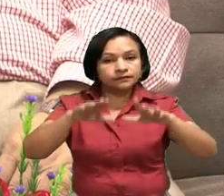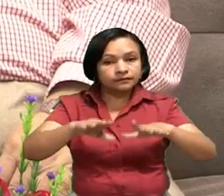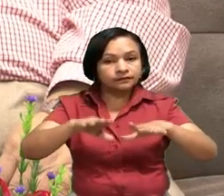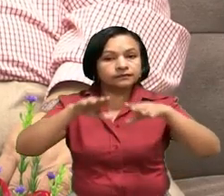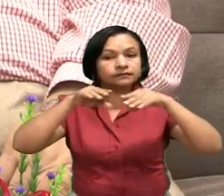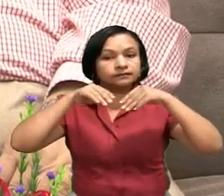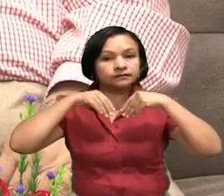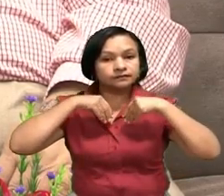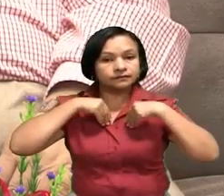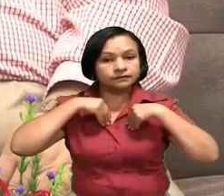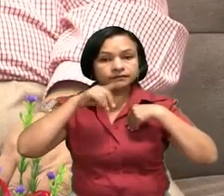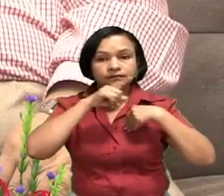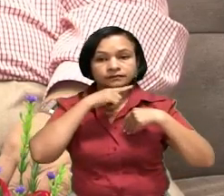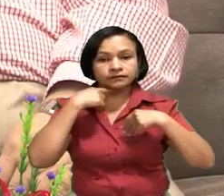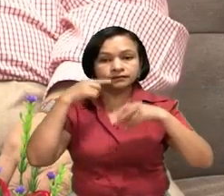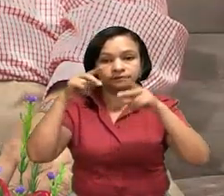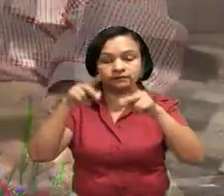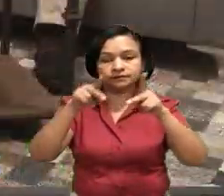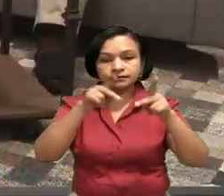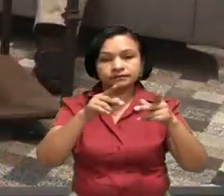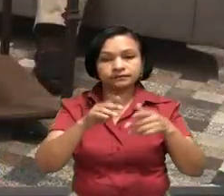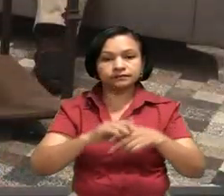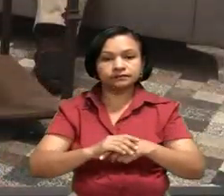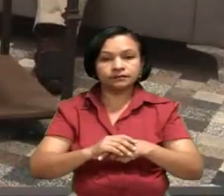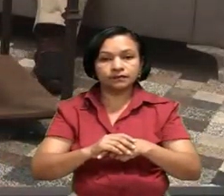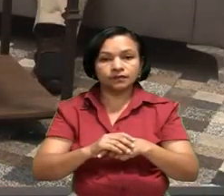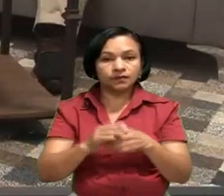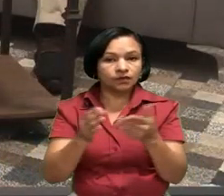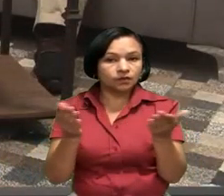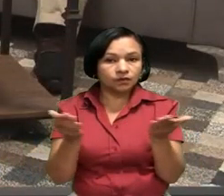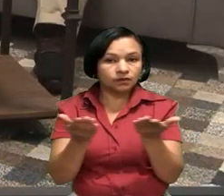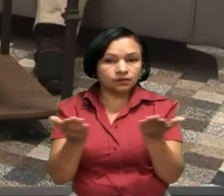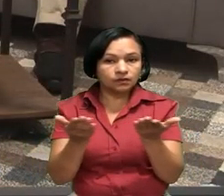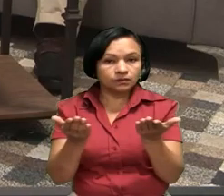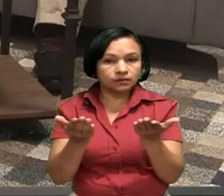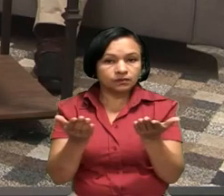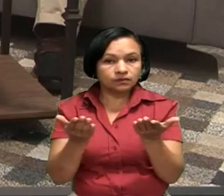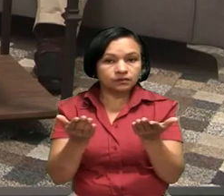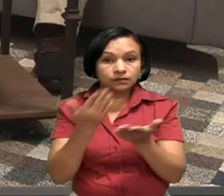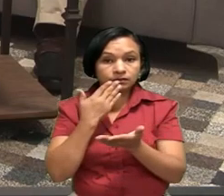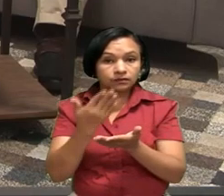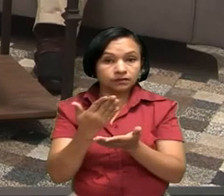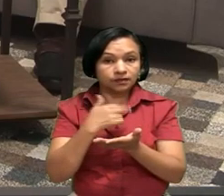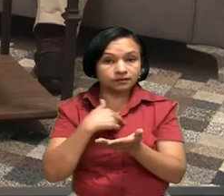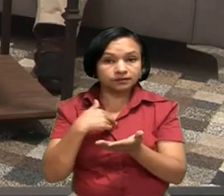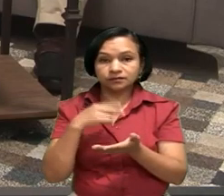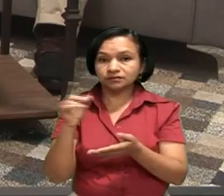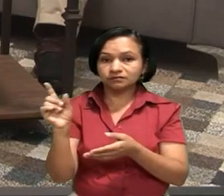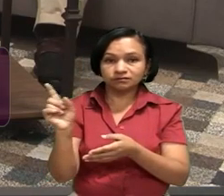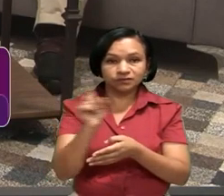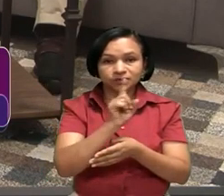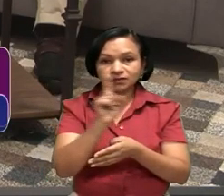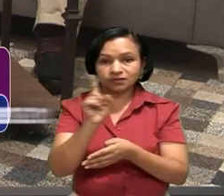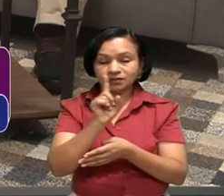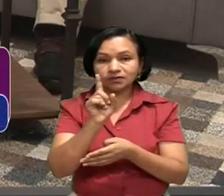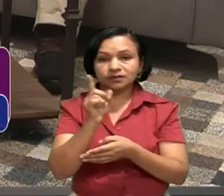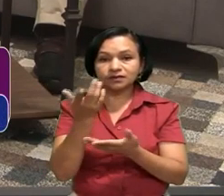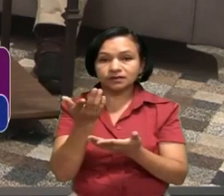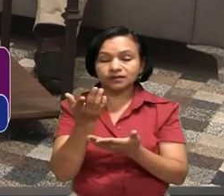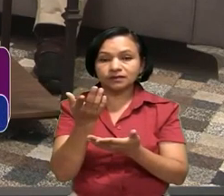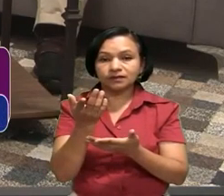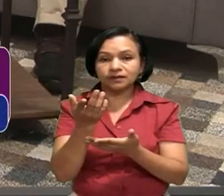credibilidad por la parte que lo va a recibir y eso no necesariamente pasa aquí a medios de comunicación